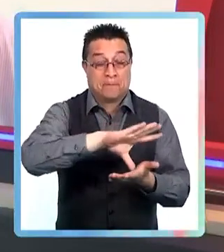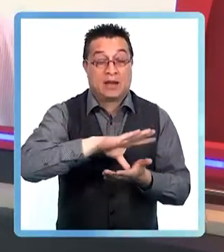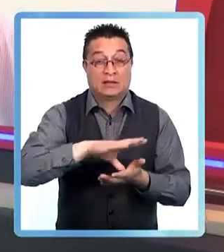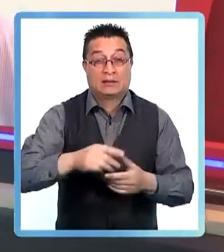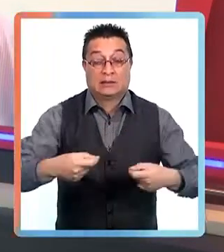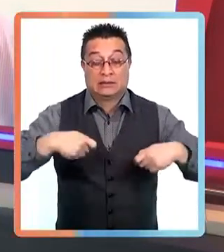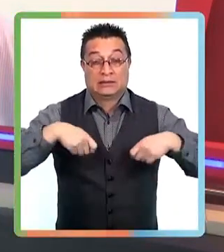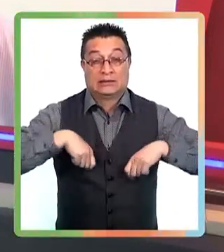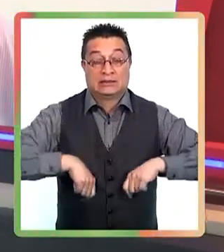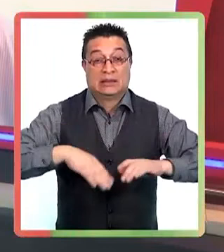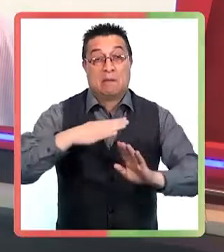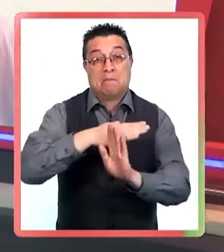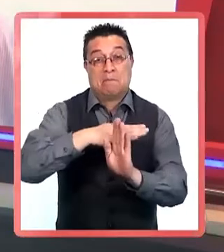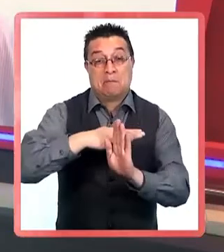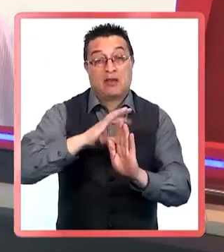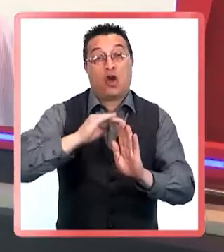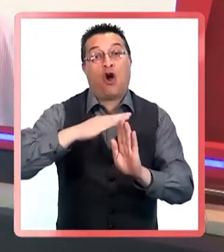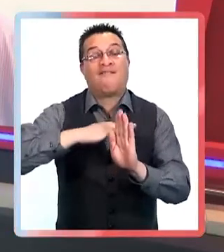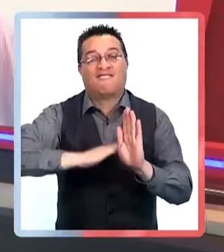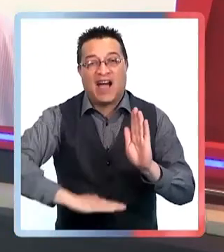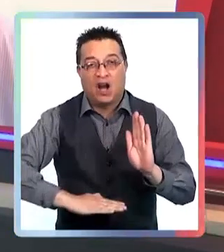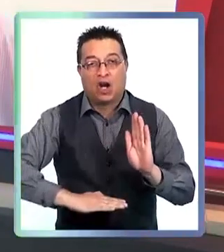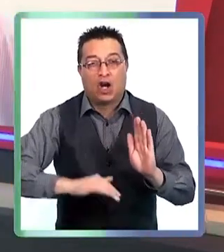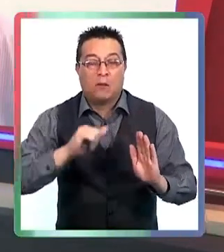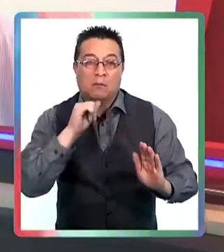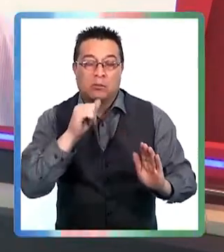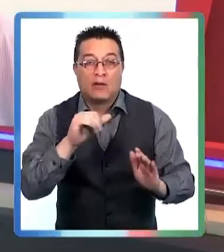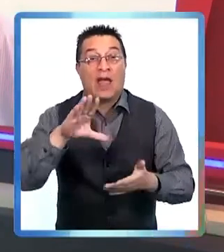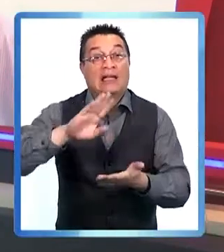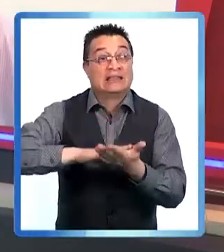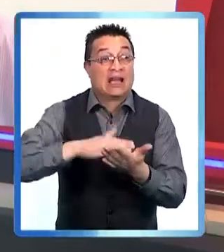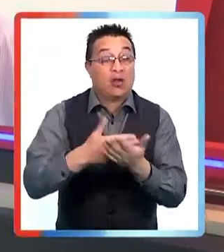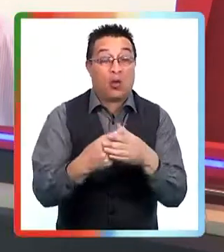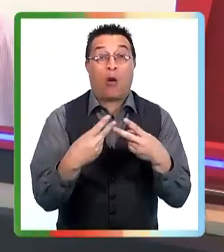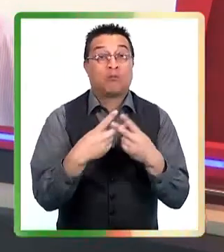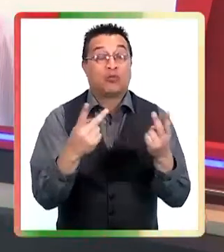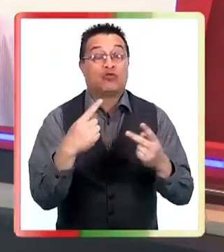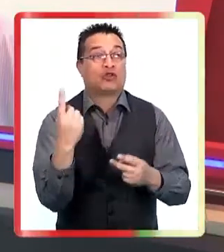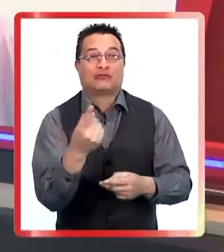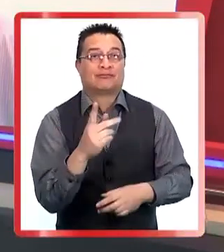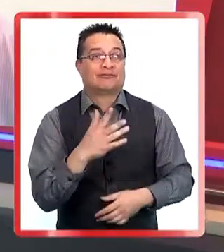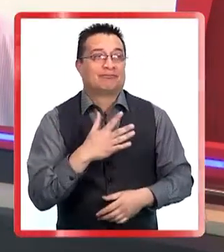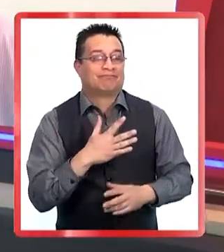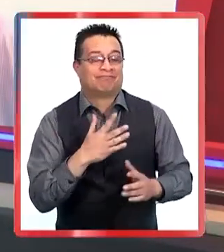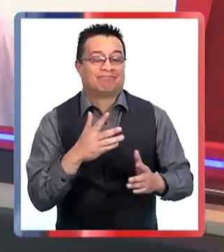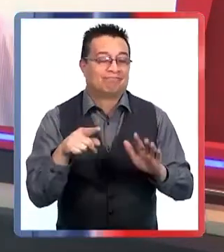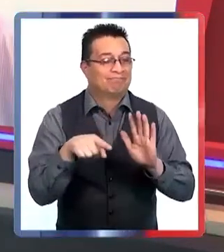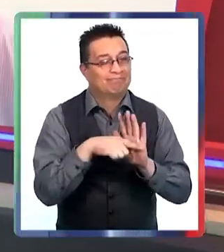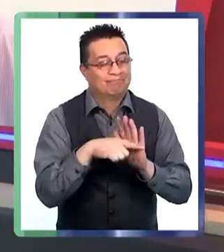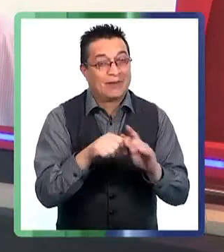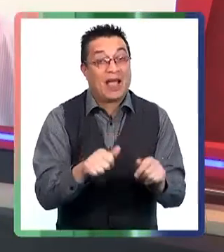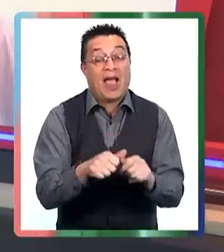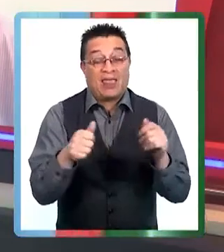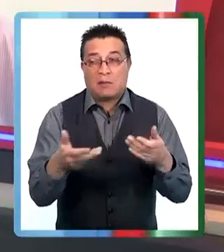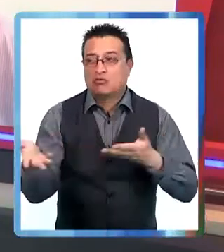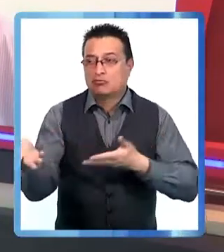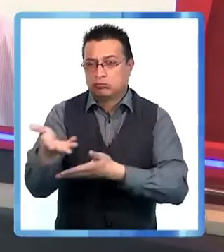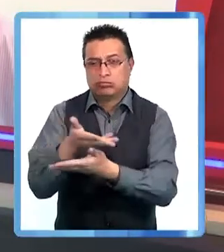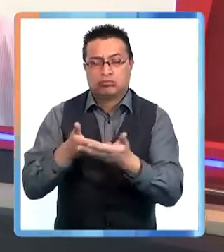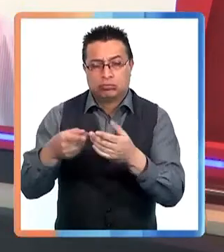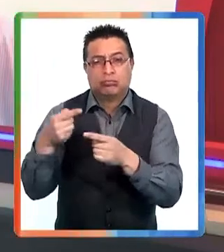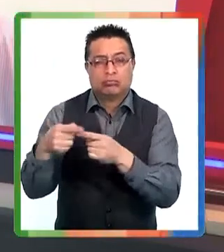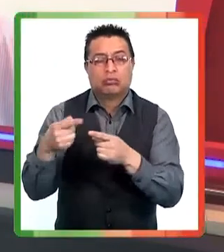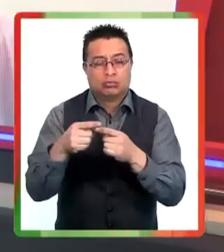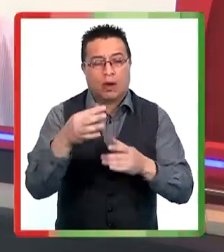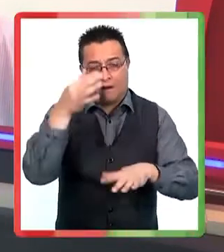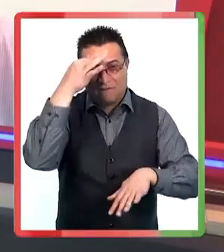de ingresos bajos o medios, donde la salud pública no es la ideal, no es la que todos quisiéramos, y donde además se convive con un